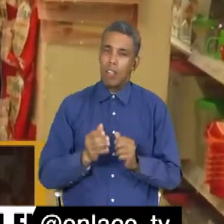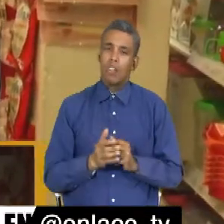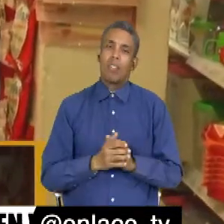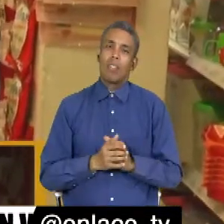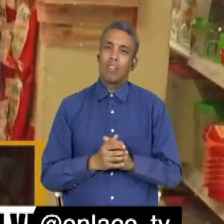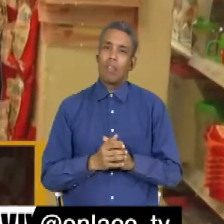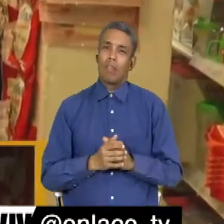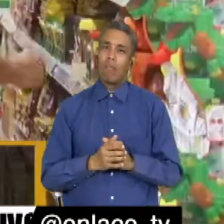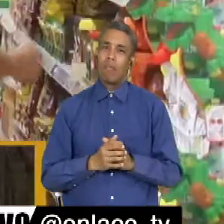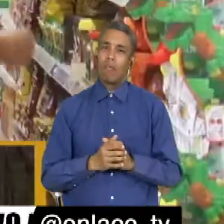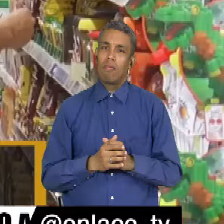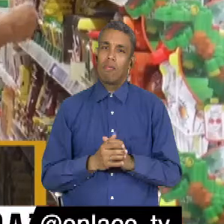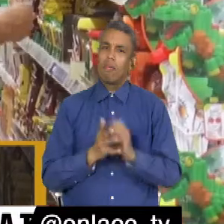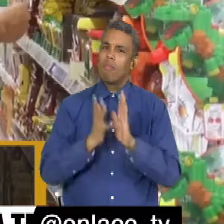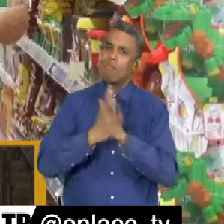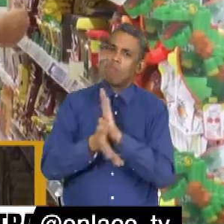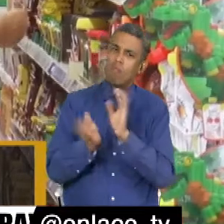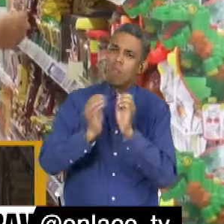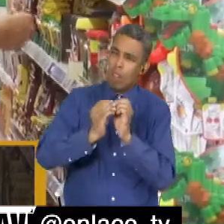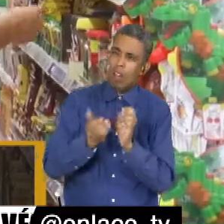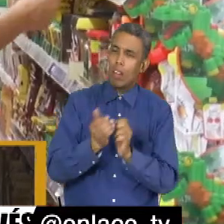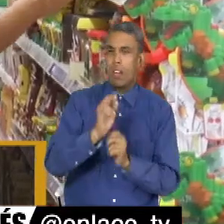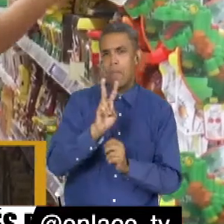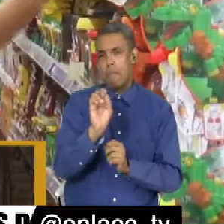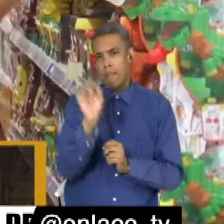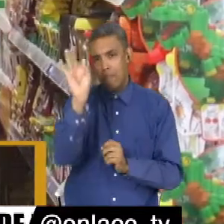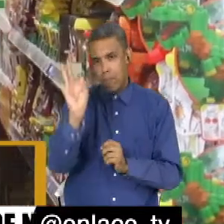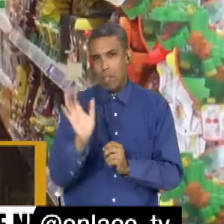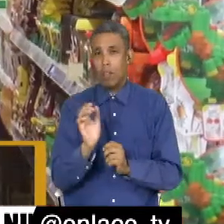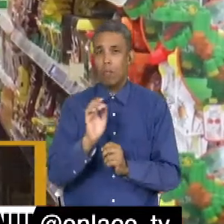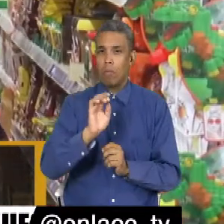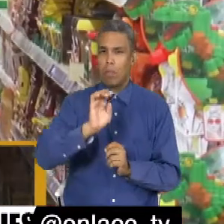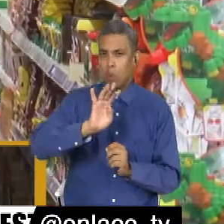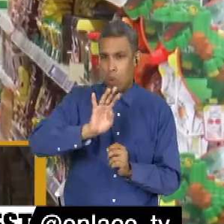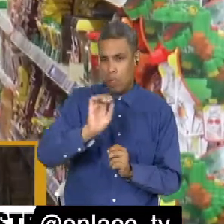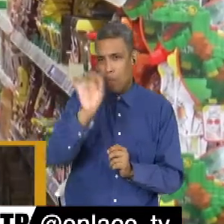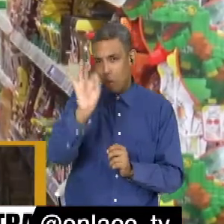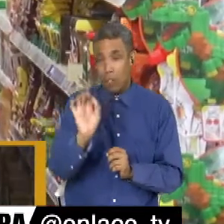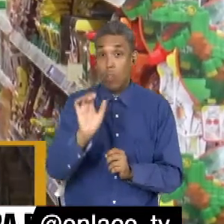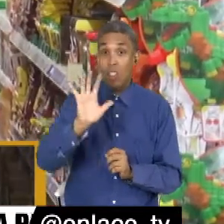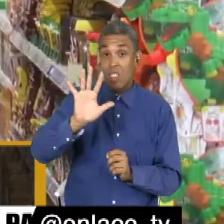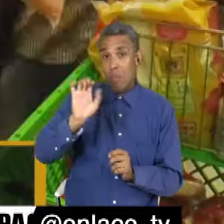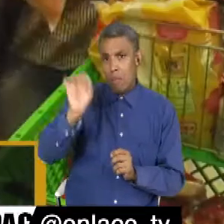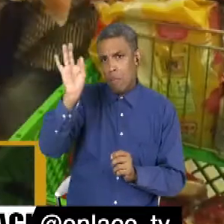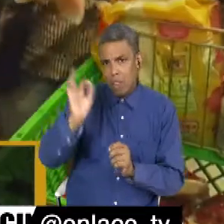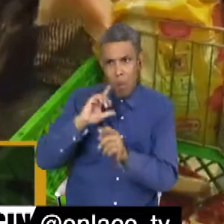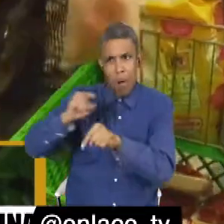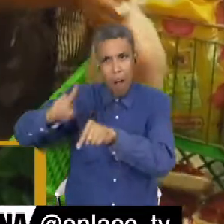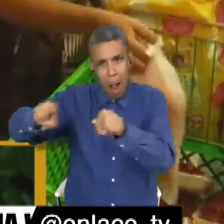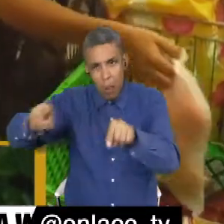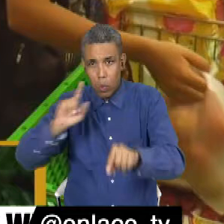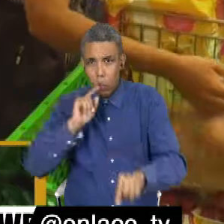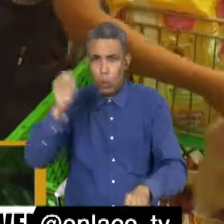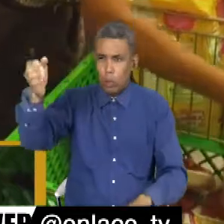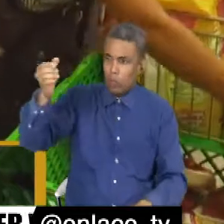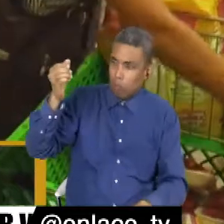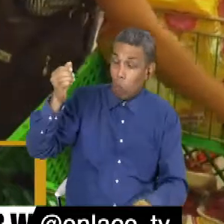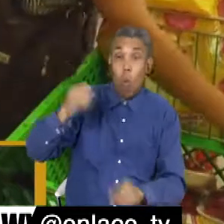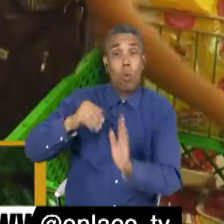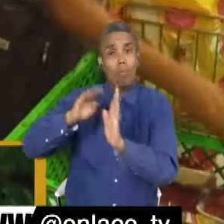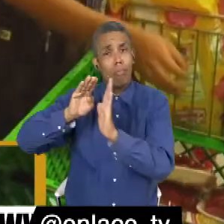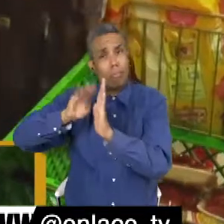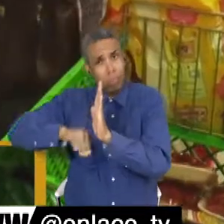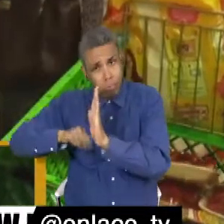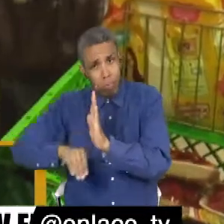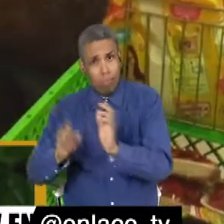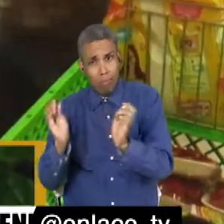de las referencias que hoy manejamos con 20, 30, 40 y hasta 50%. El día de hoy, por